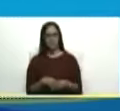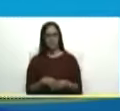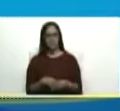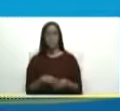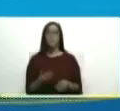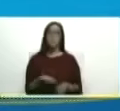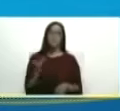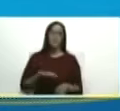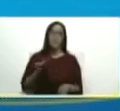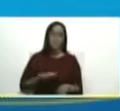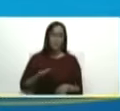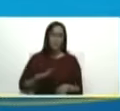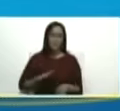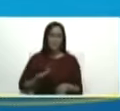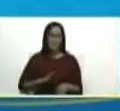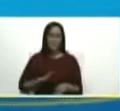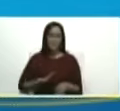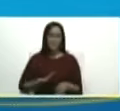tan importante